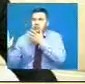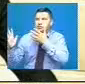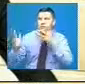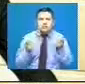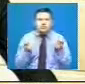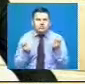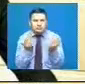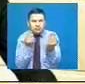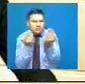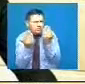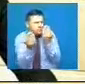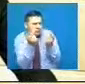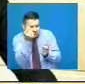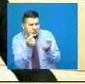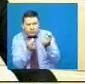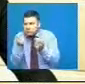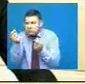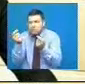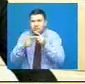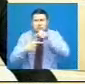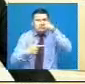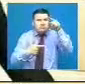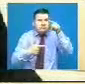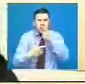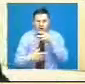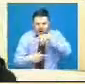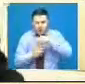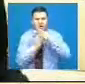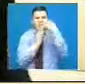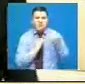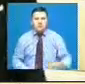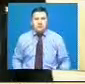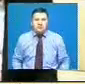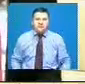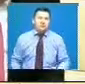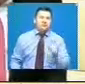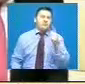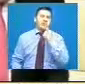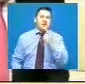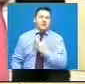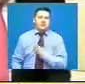esos cambios en las condiciones externas. Termino, señor presidente,